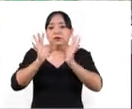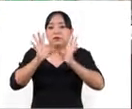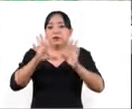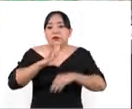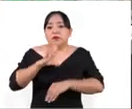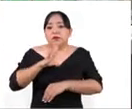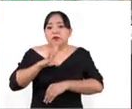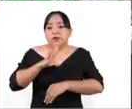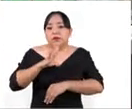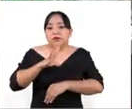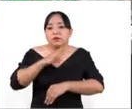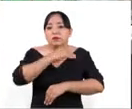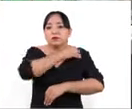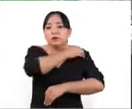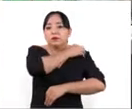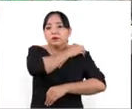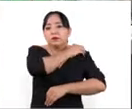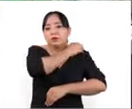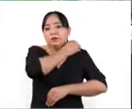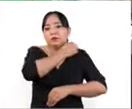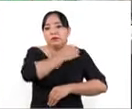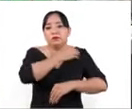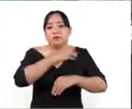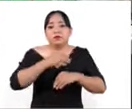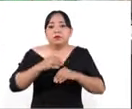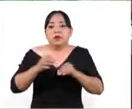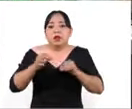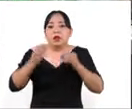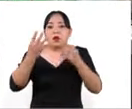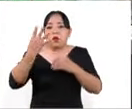o 4 esquemas de revisión. El primero